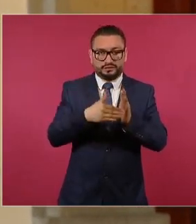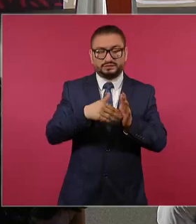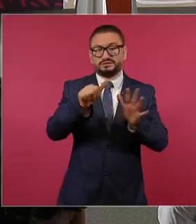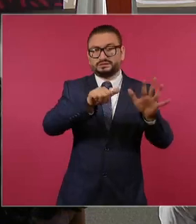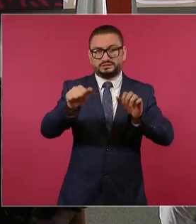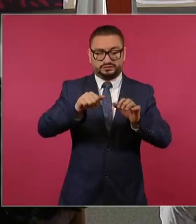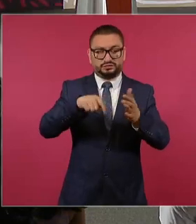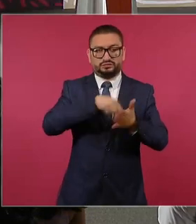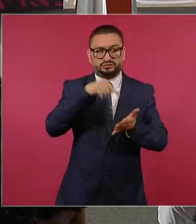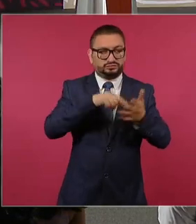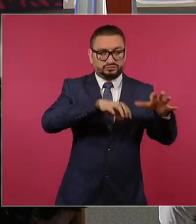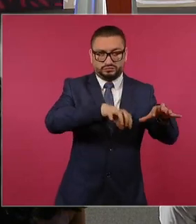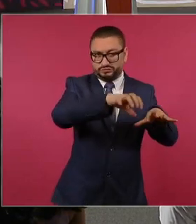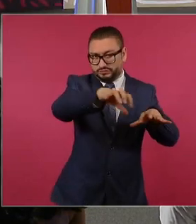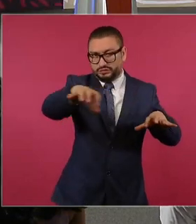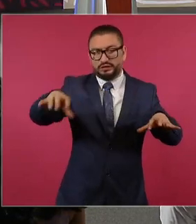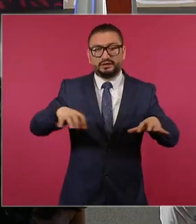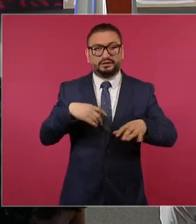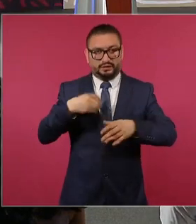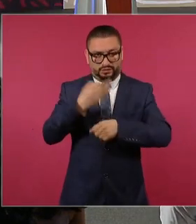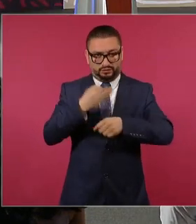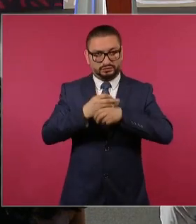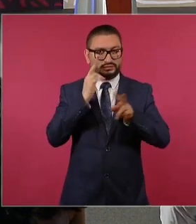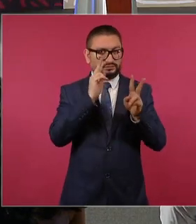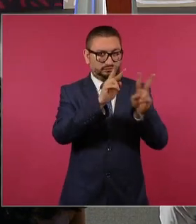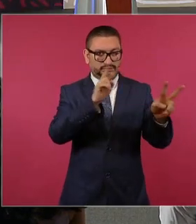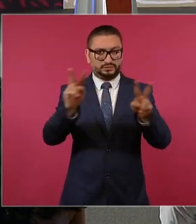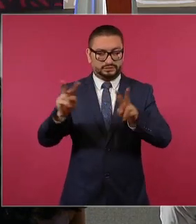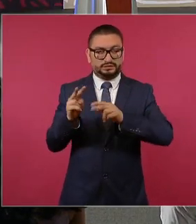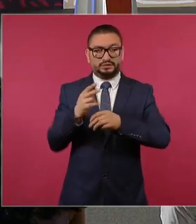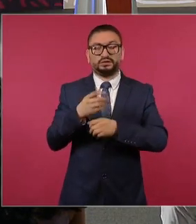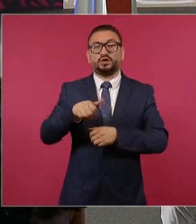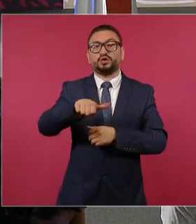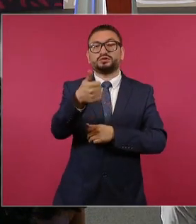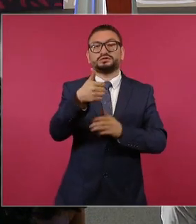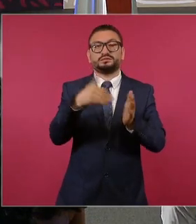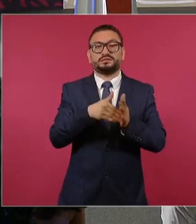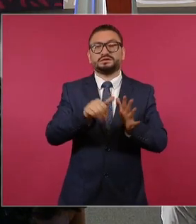centros de salud, que es lo que vamos a ver ahora. Son